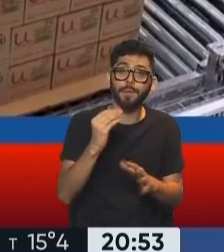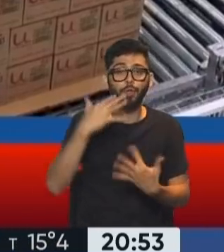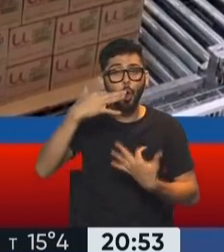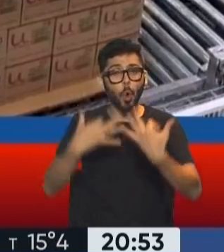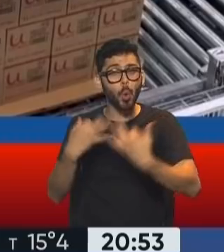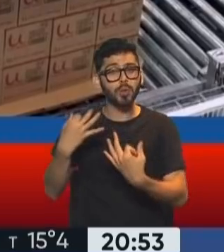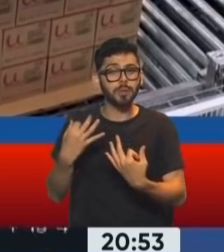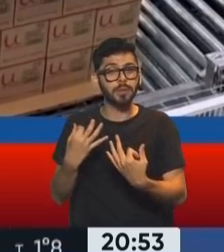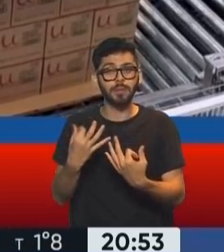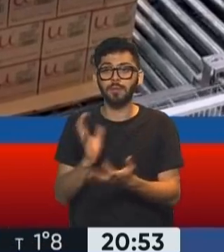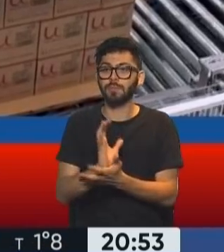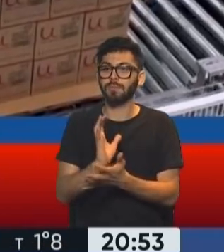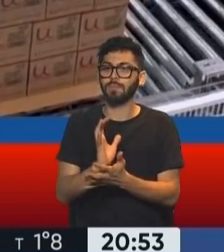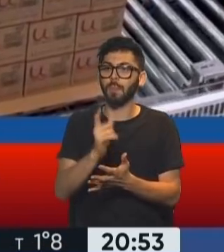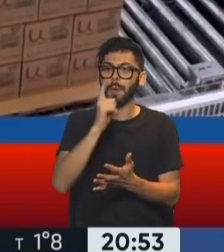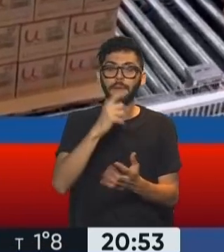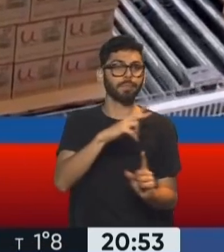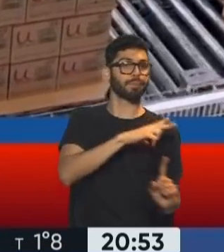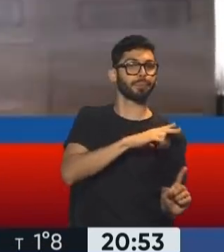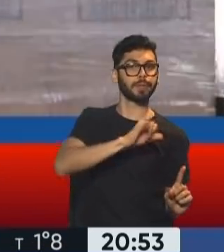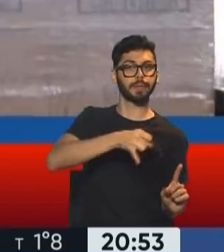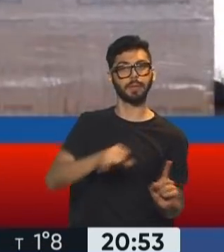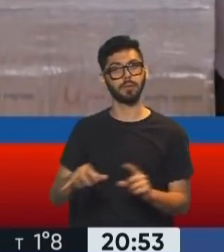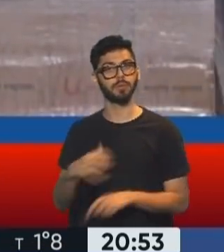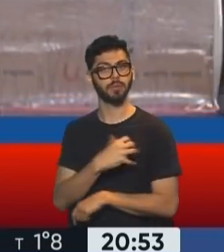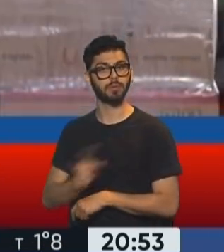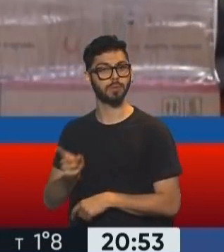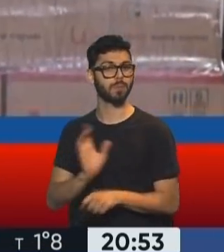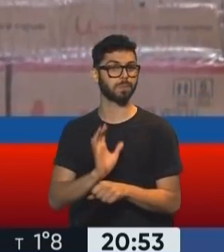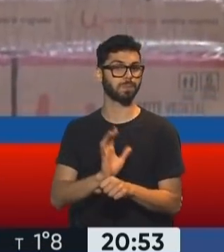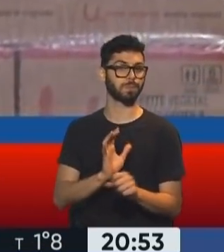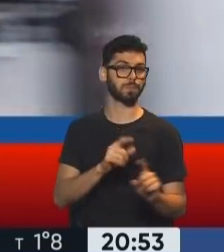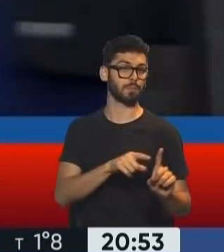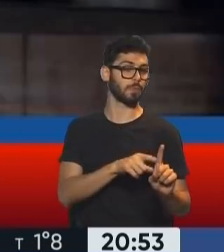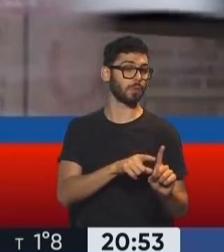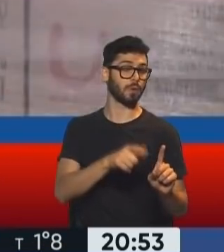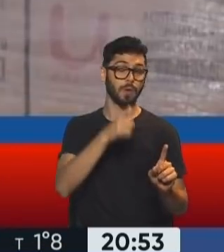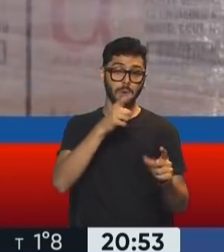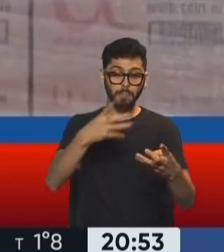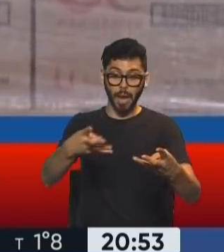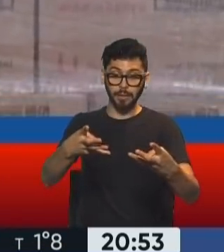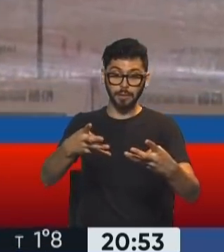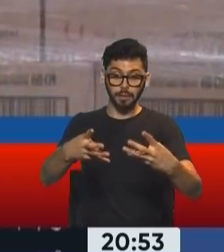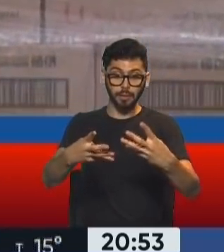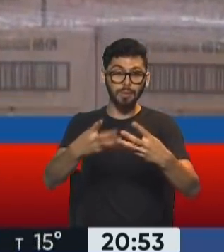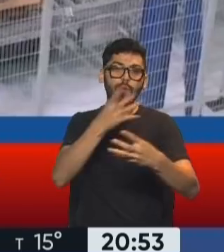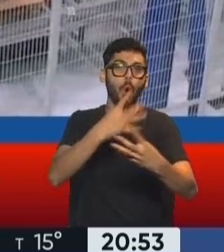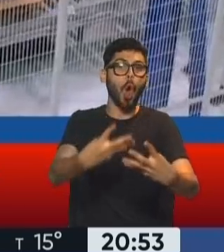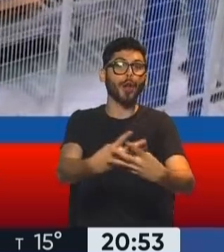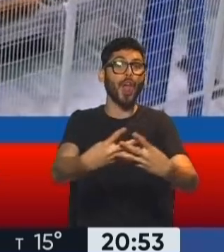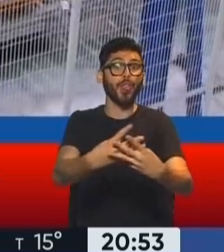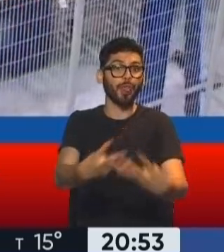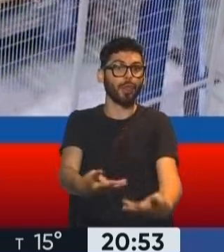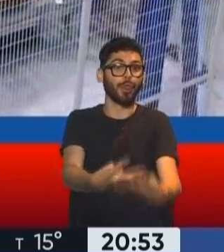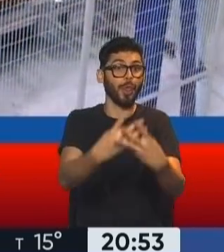siendo clasista, una red de pescadores invertida, por donde pasan de largo los peces grandes, quedan atrapados los